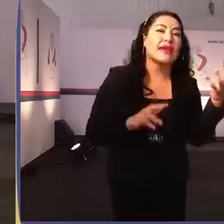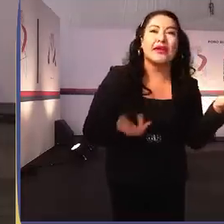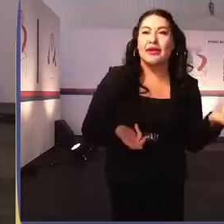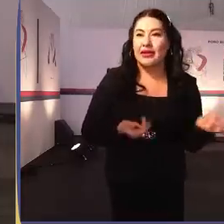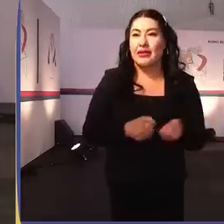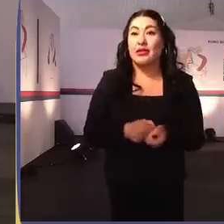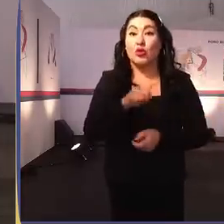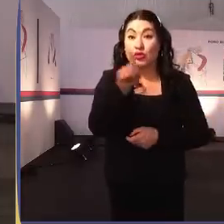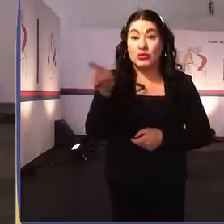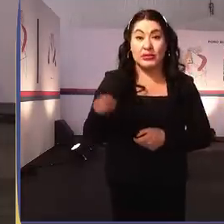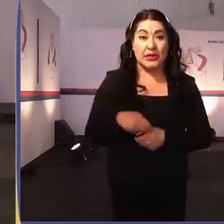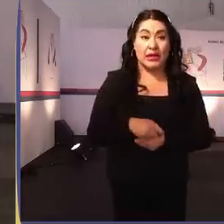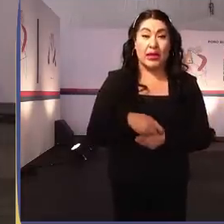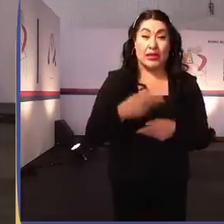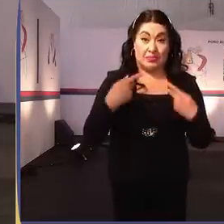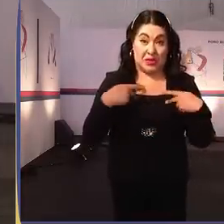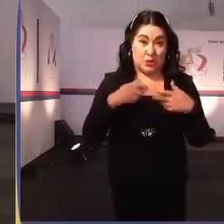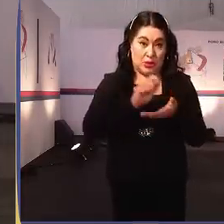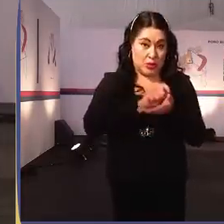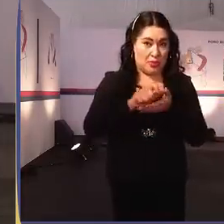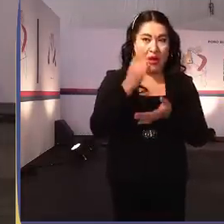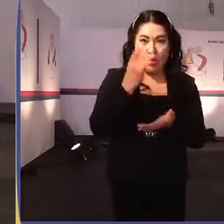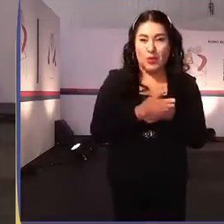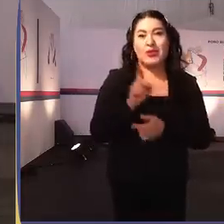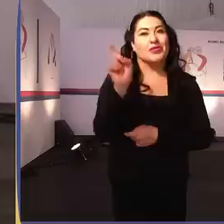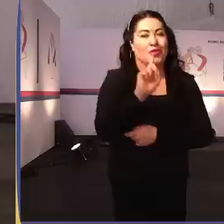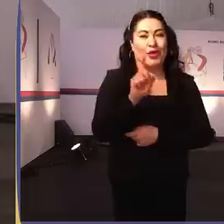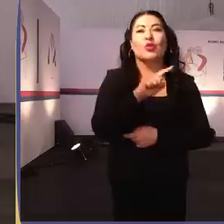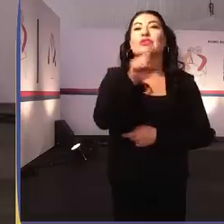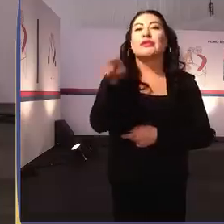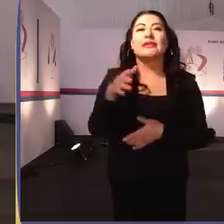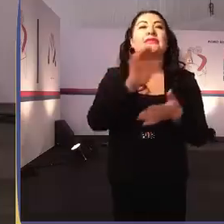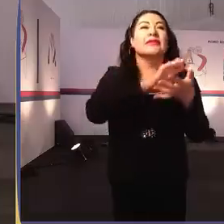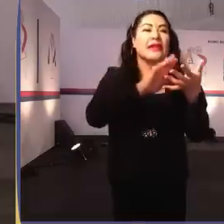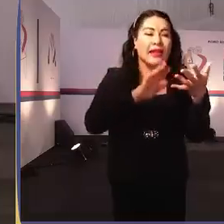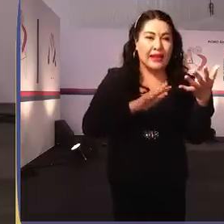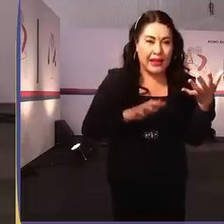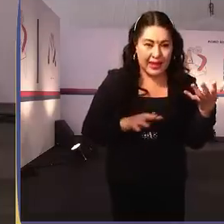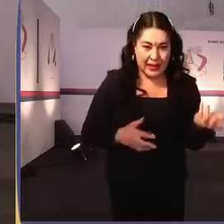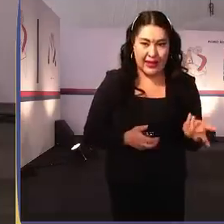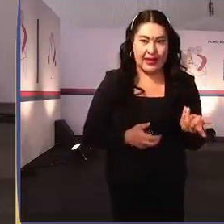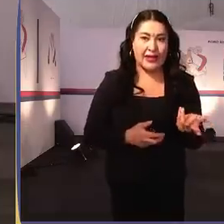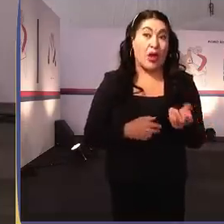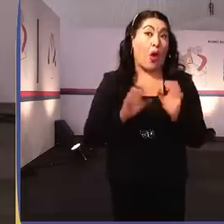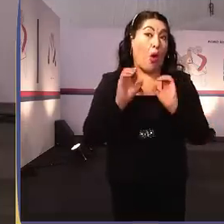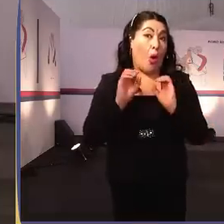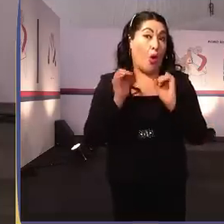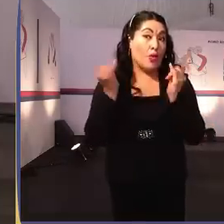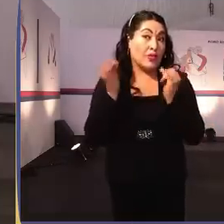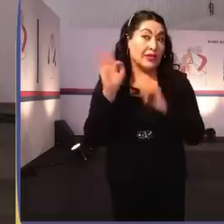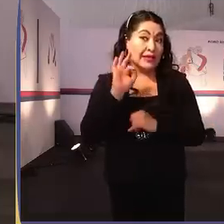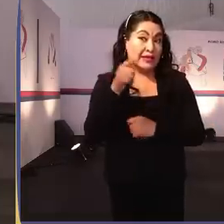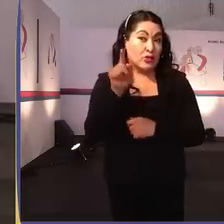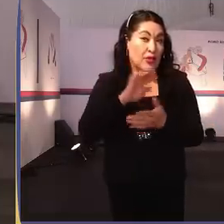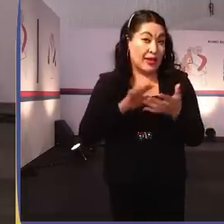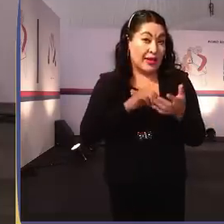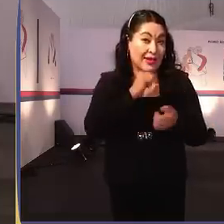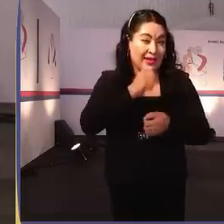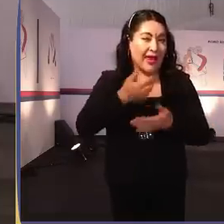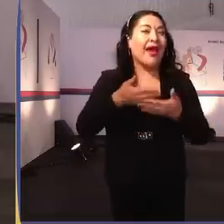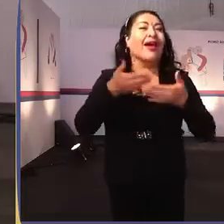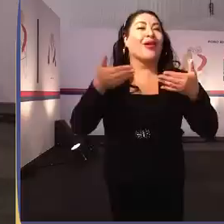son lectores. Y los que no son lectores, a lo mejor son posibles lectores. Y a lo mejor